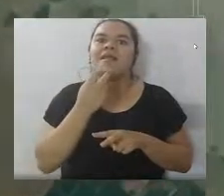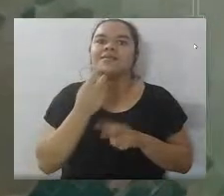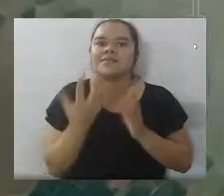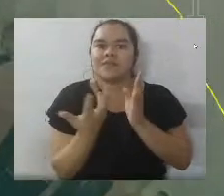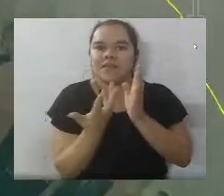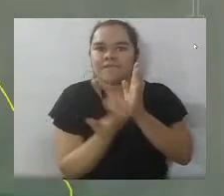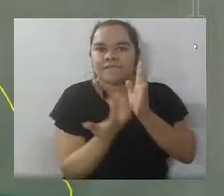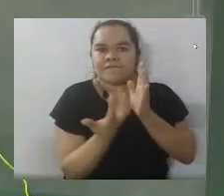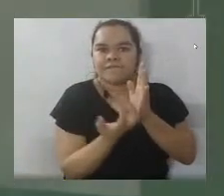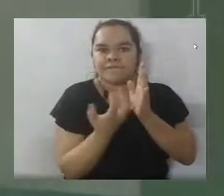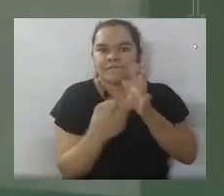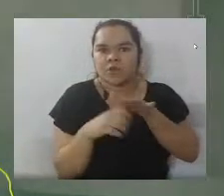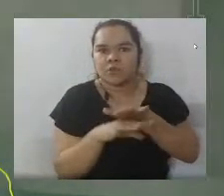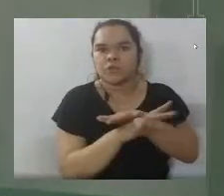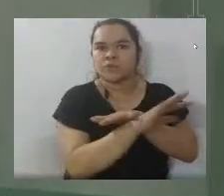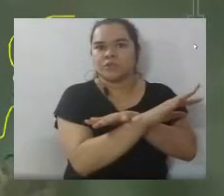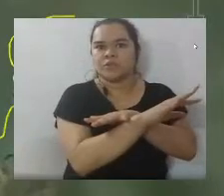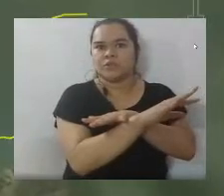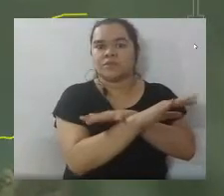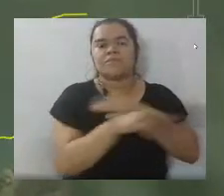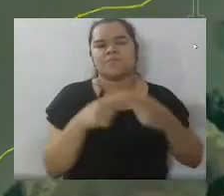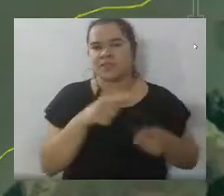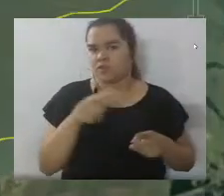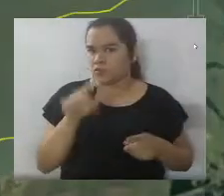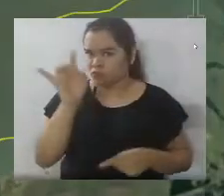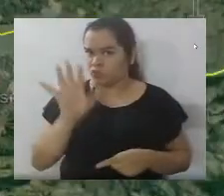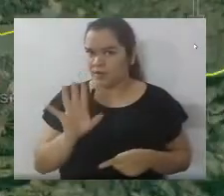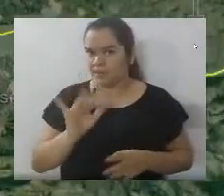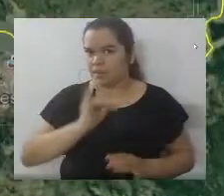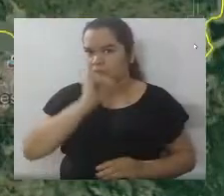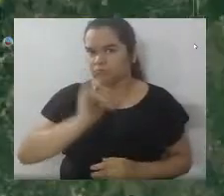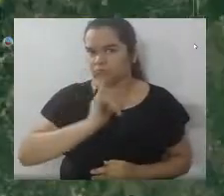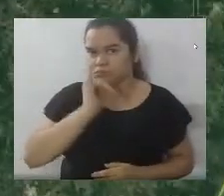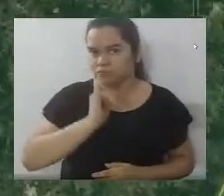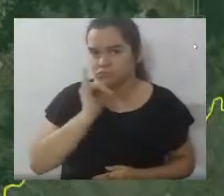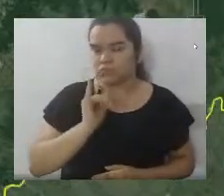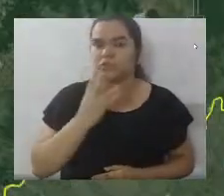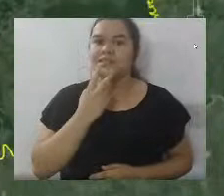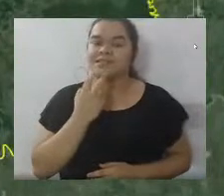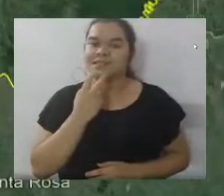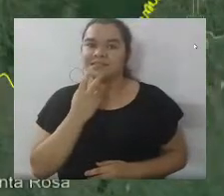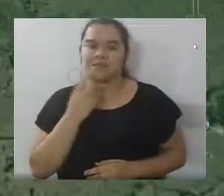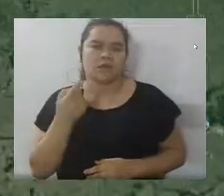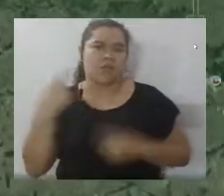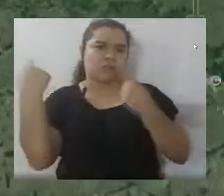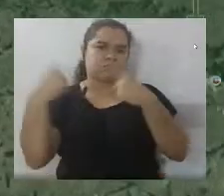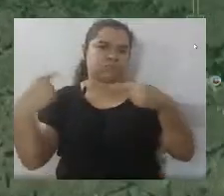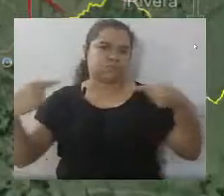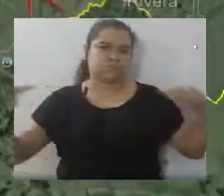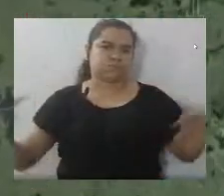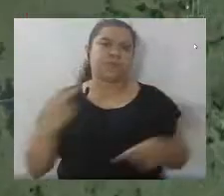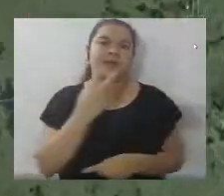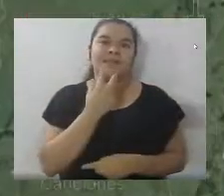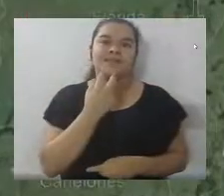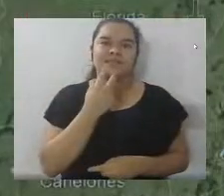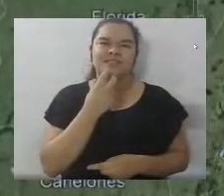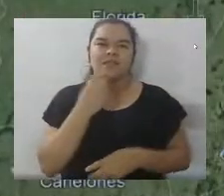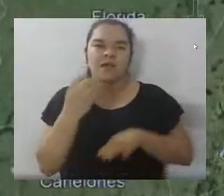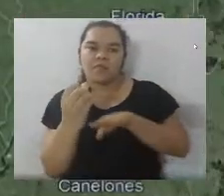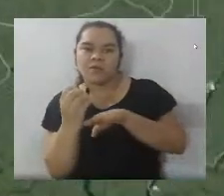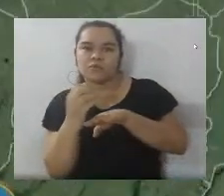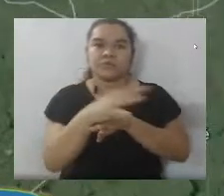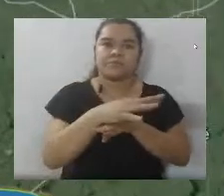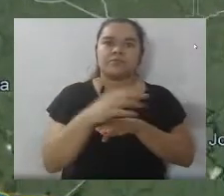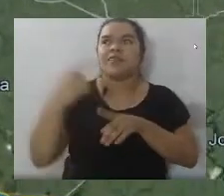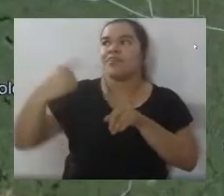le vamos a dar a ustedes para que puedan, digamos, comprender cómo se maneja la energía. Existen muchas otras fuentes de energía que también